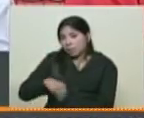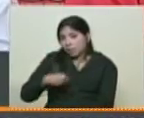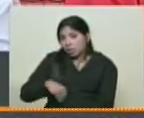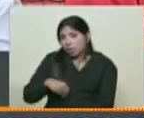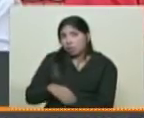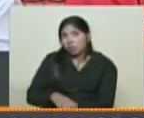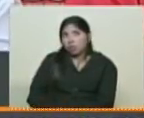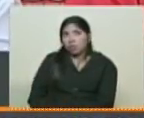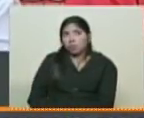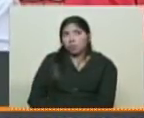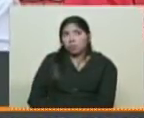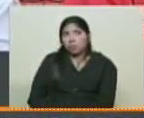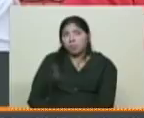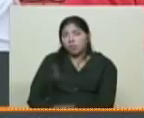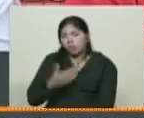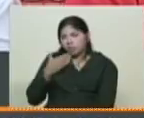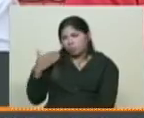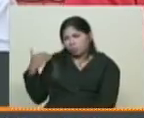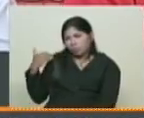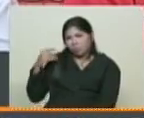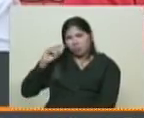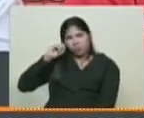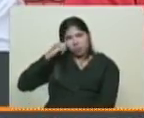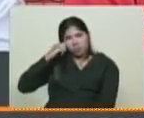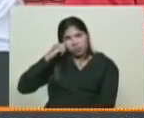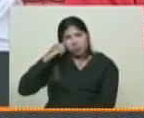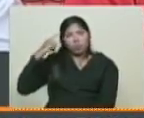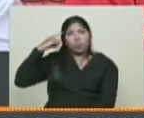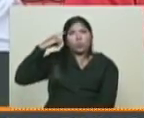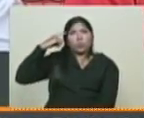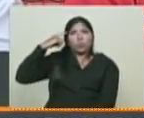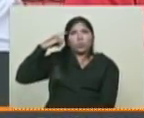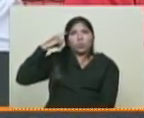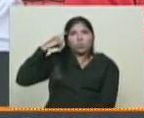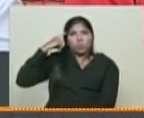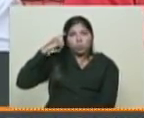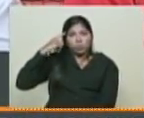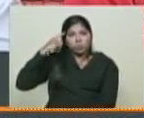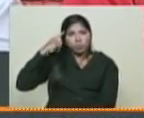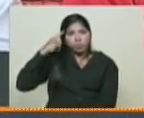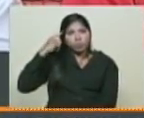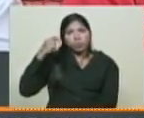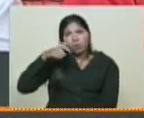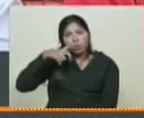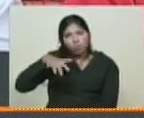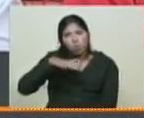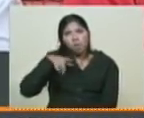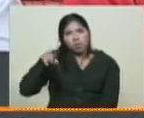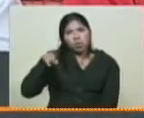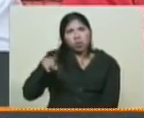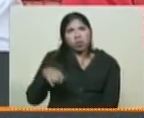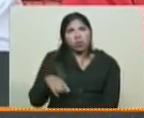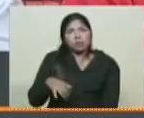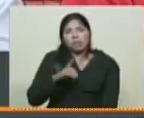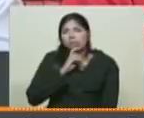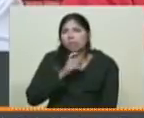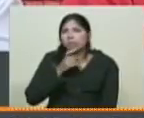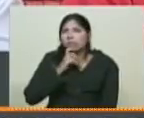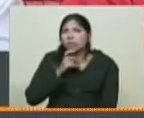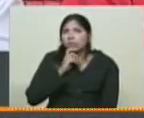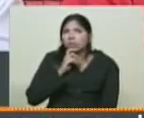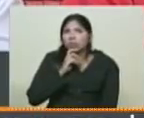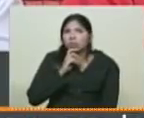recordamos recientemente un episodio que marcó también para nuestro pueblo una dificultad,